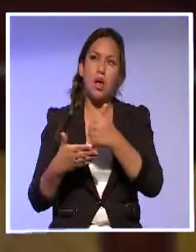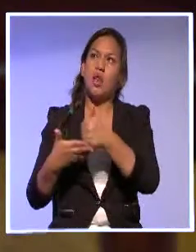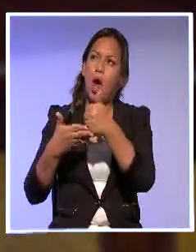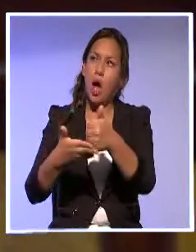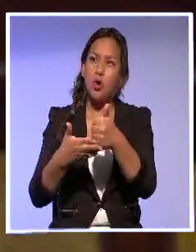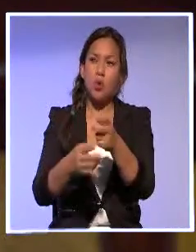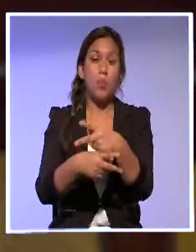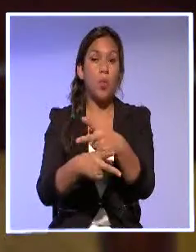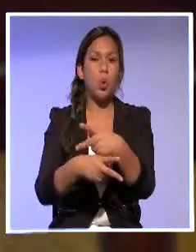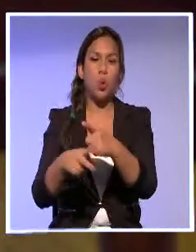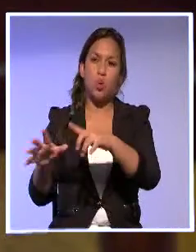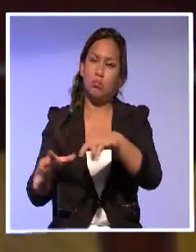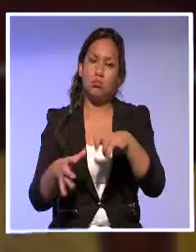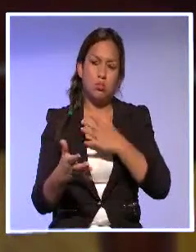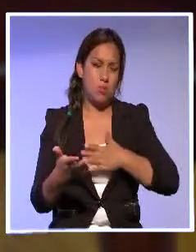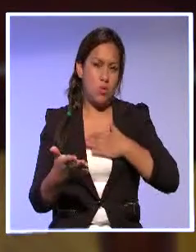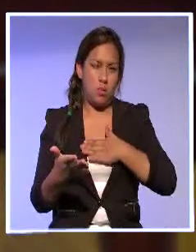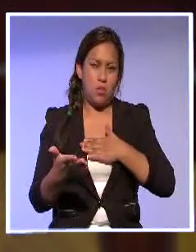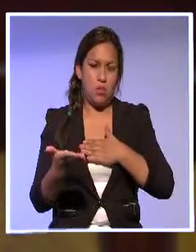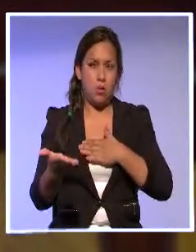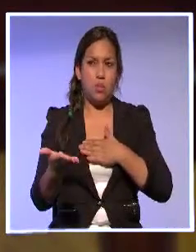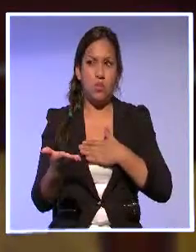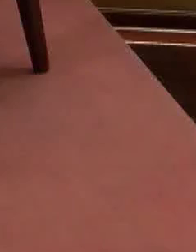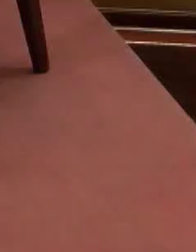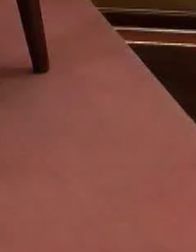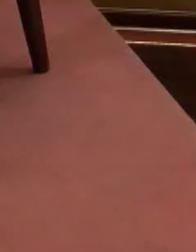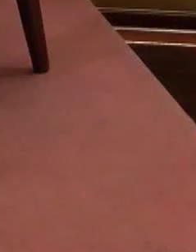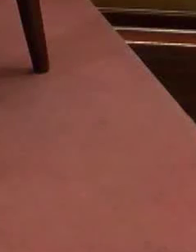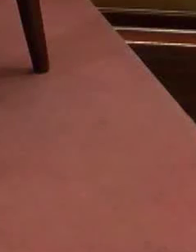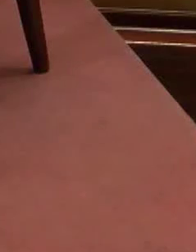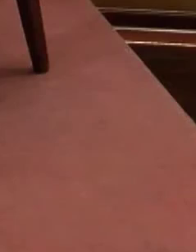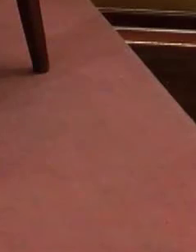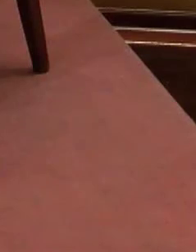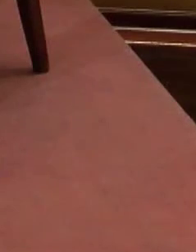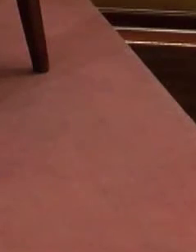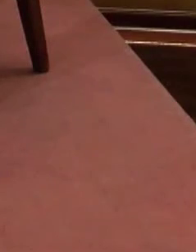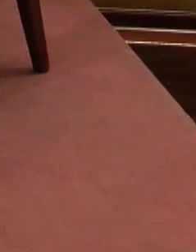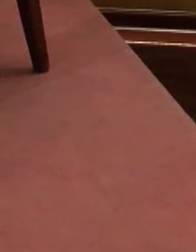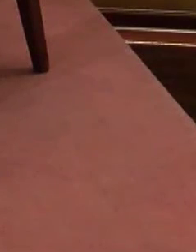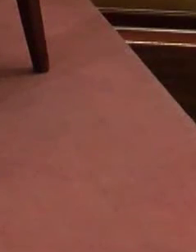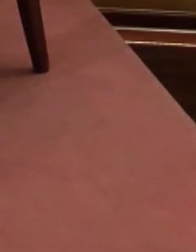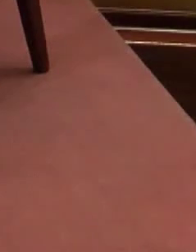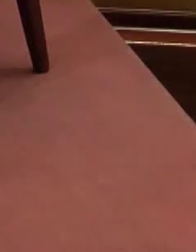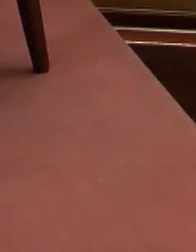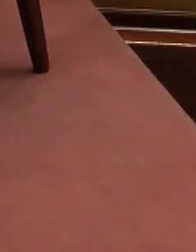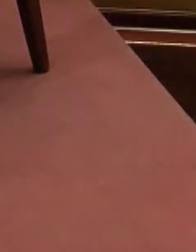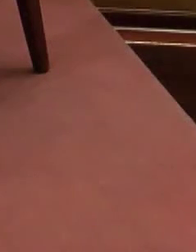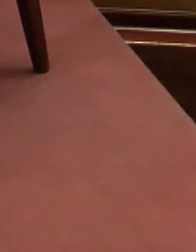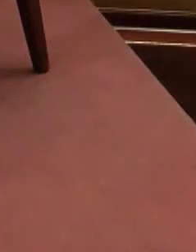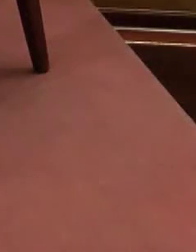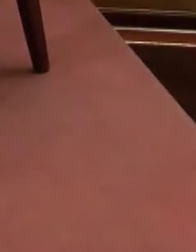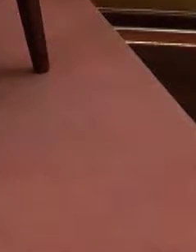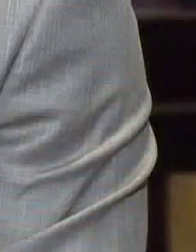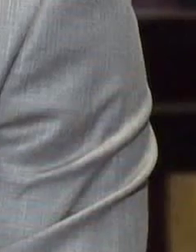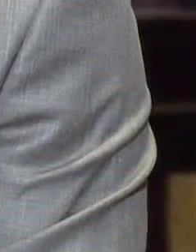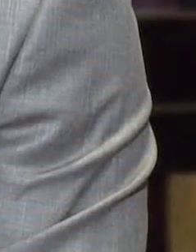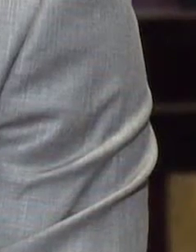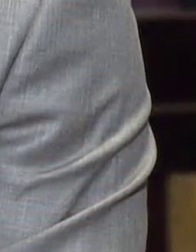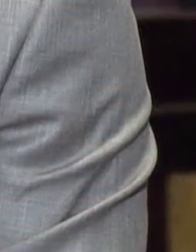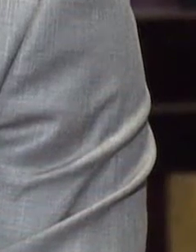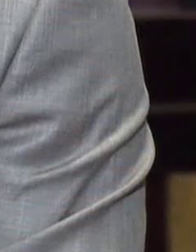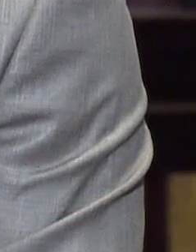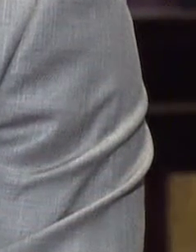producto que le decía y buscando se ubicaban no sé cuál es la visión lo que ustedes